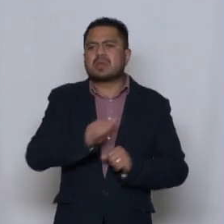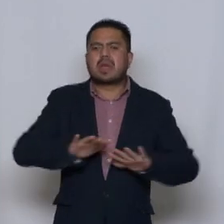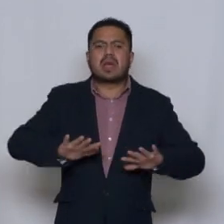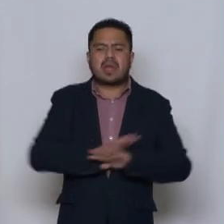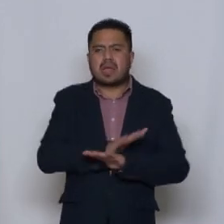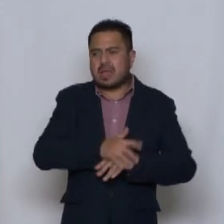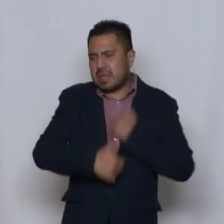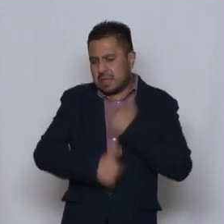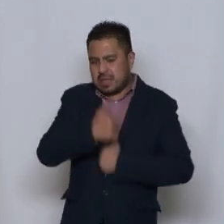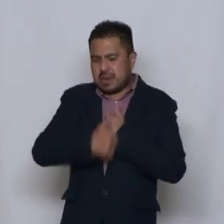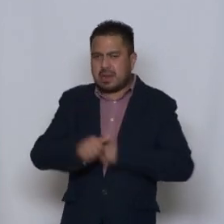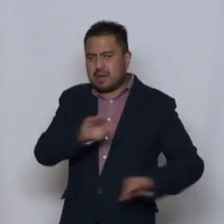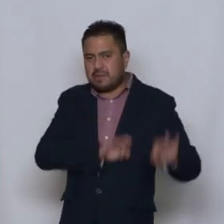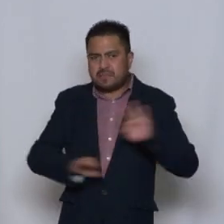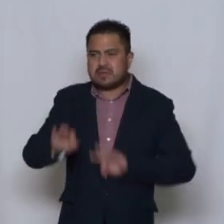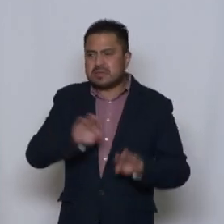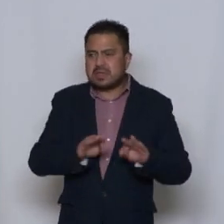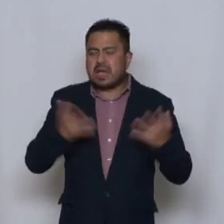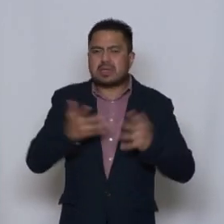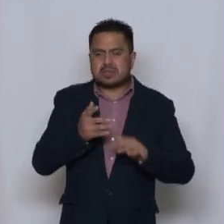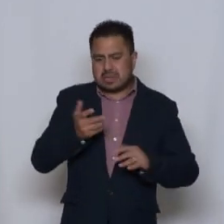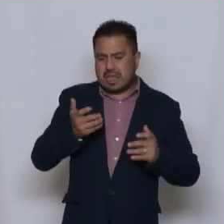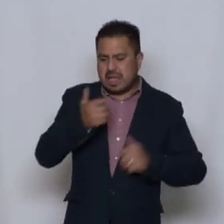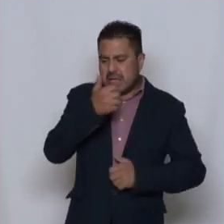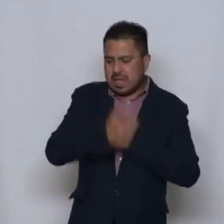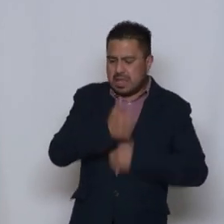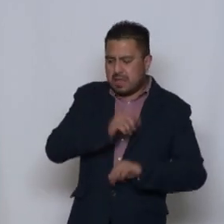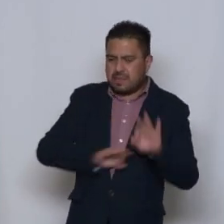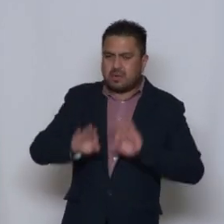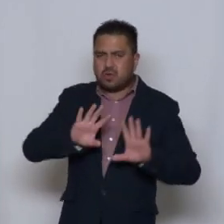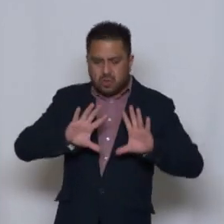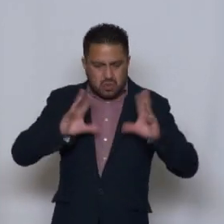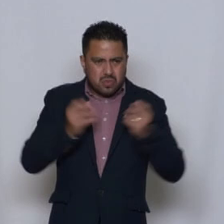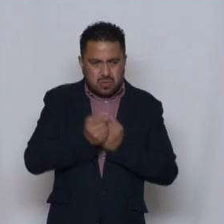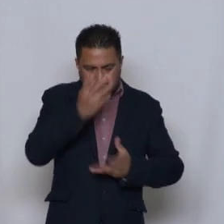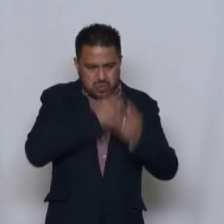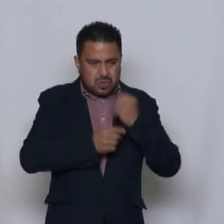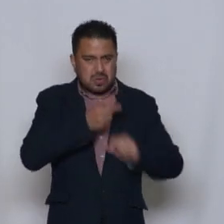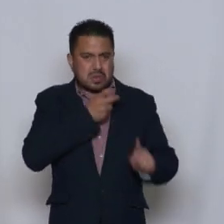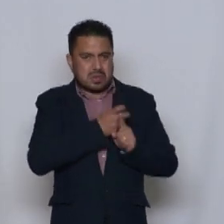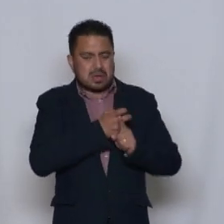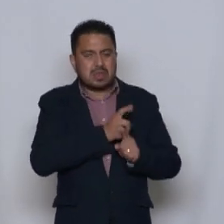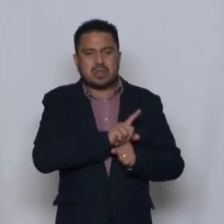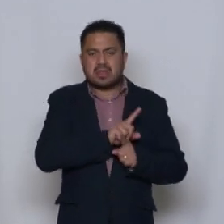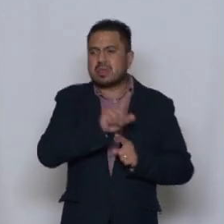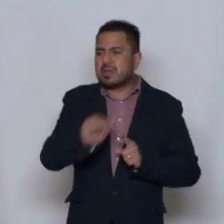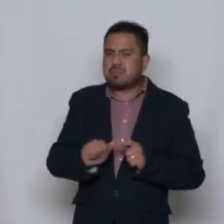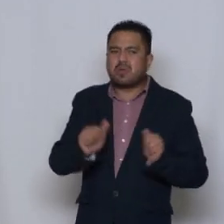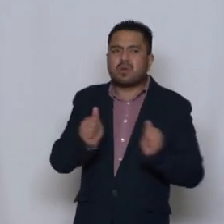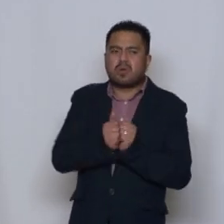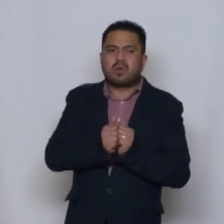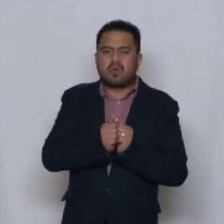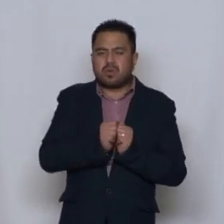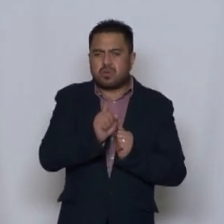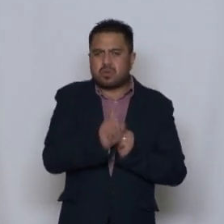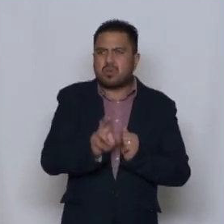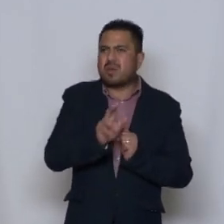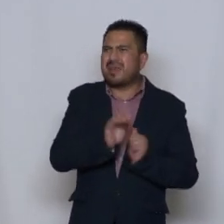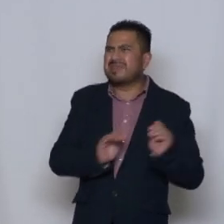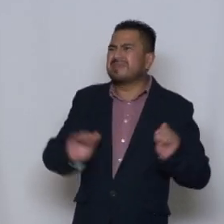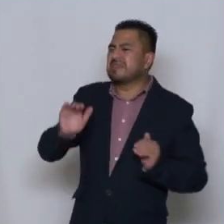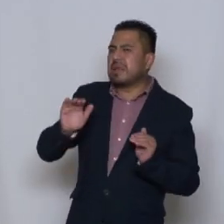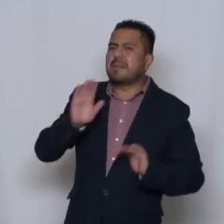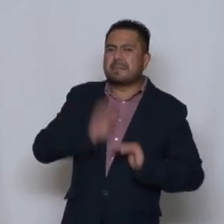carrera de física y hacer la carrera de física, aprender todas esas herramientas en física y después, a través del posgrado, regresar a problemas